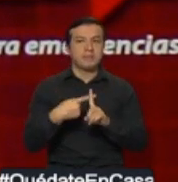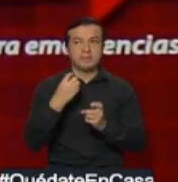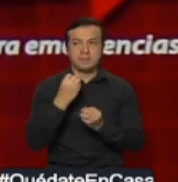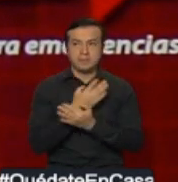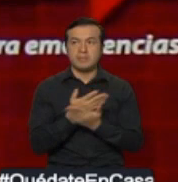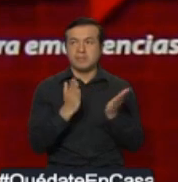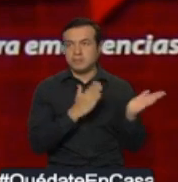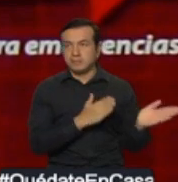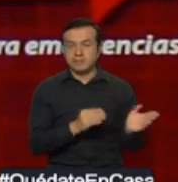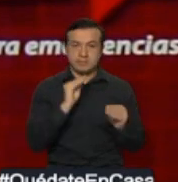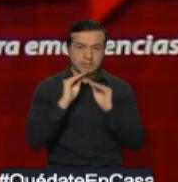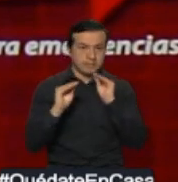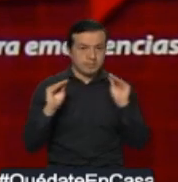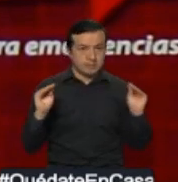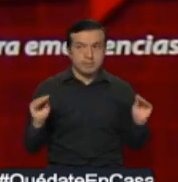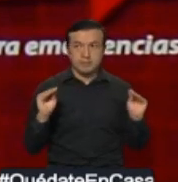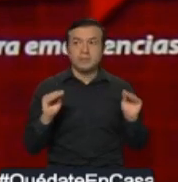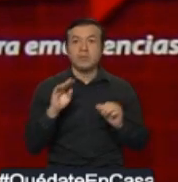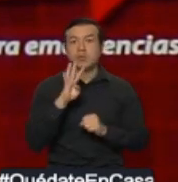Adicionalmente se registran